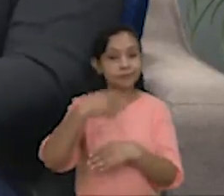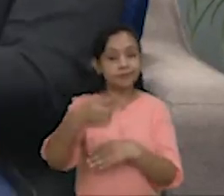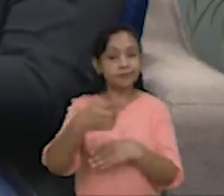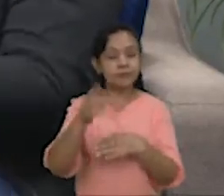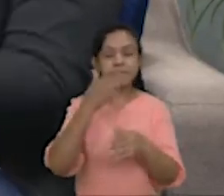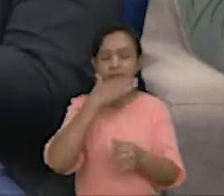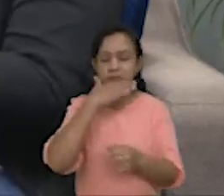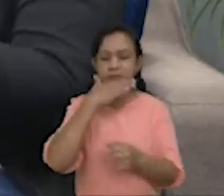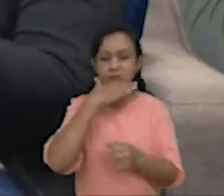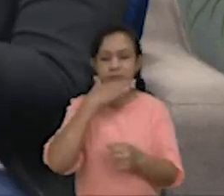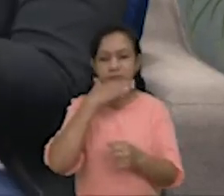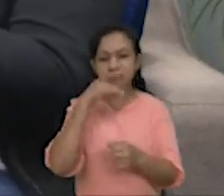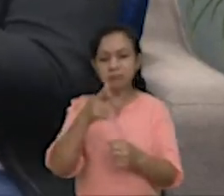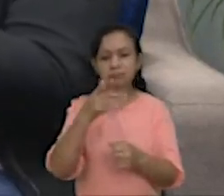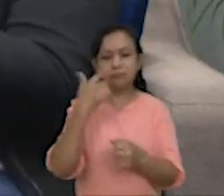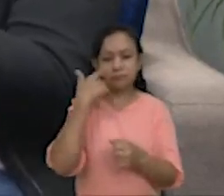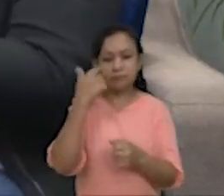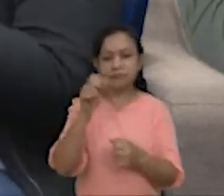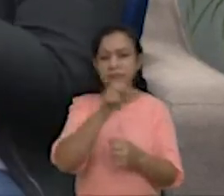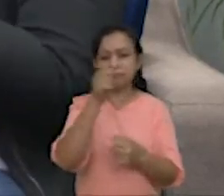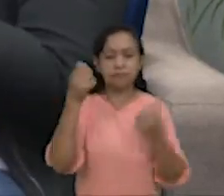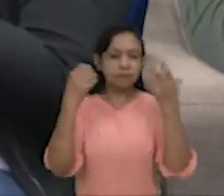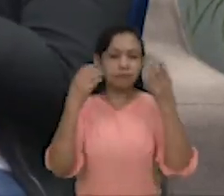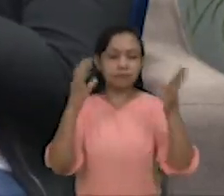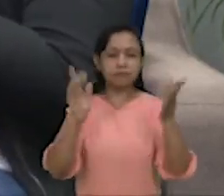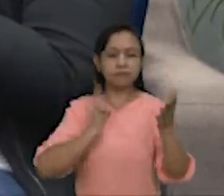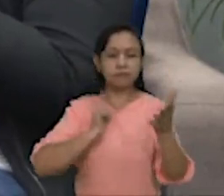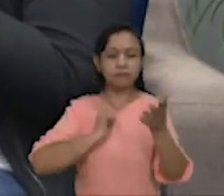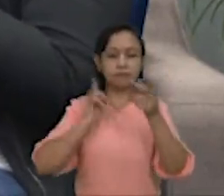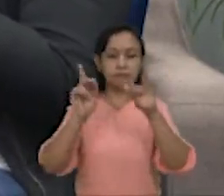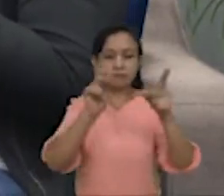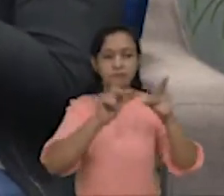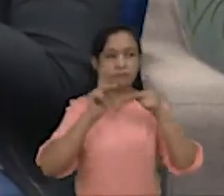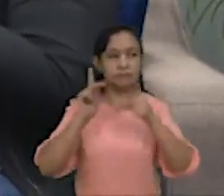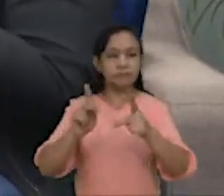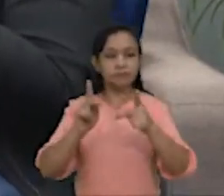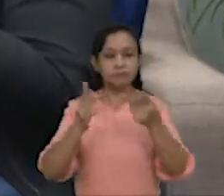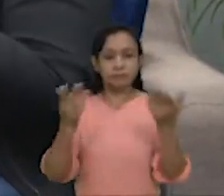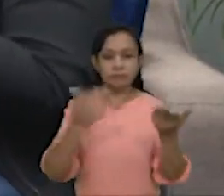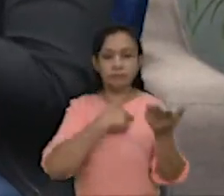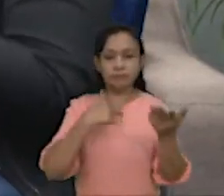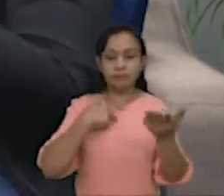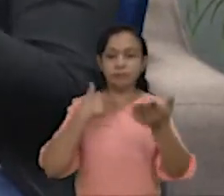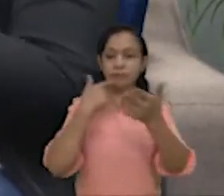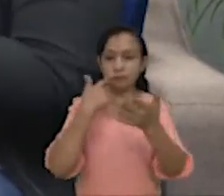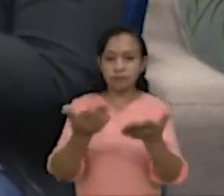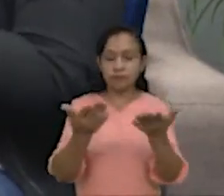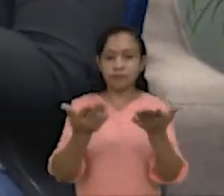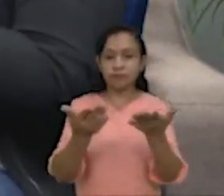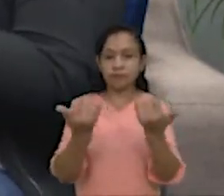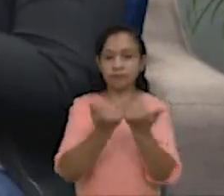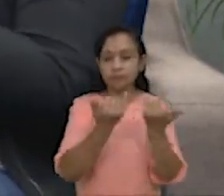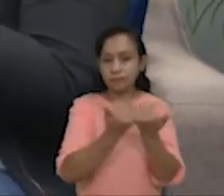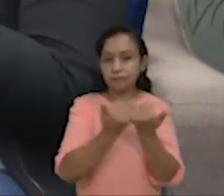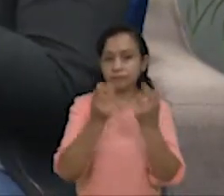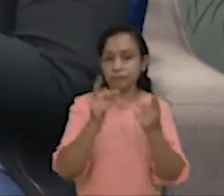más dificultad en reconocerlo. La otra cosa es que tenemos gente que, cuando digo tenemos gente, es en las audiencias. Hay